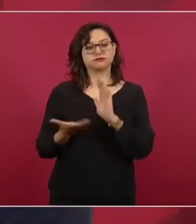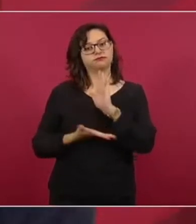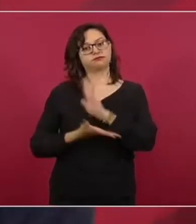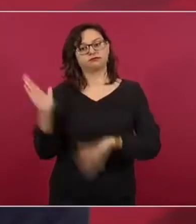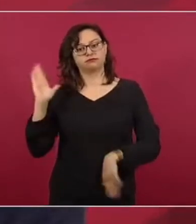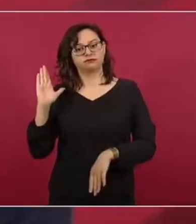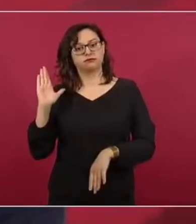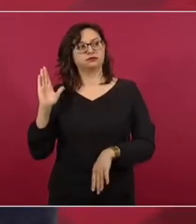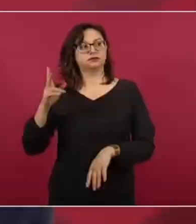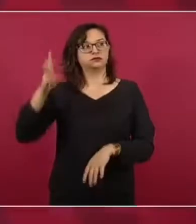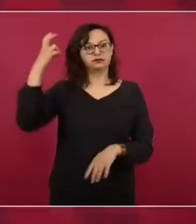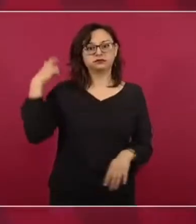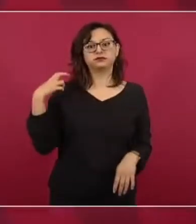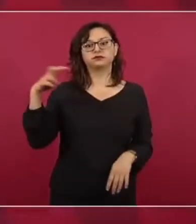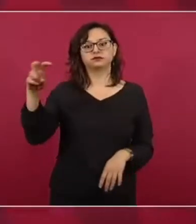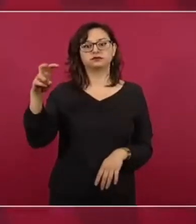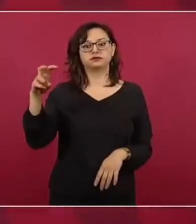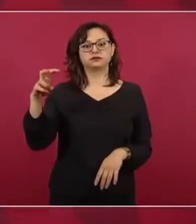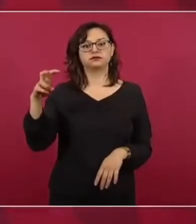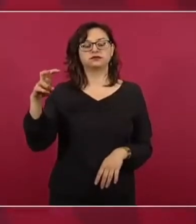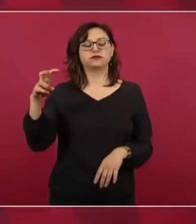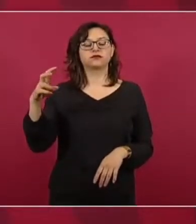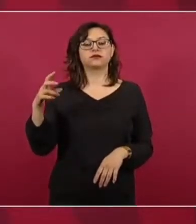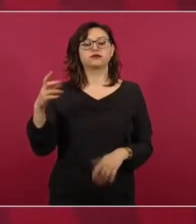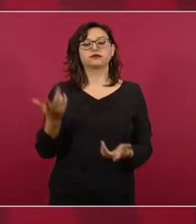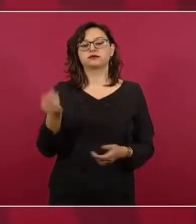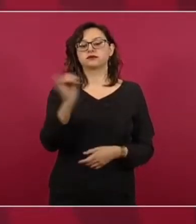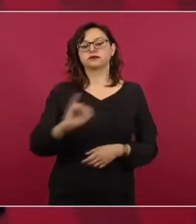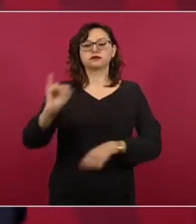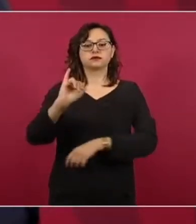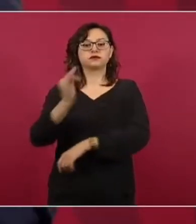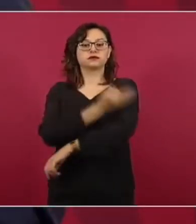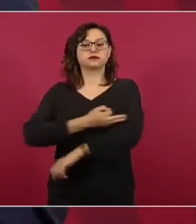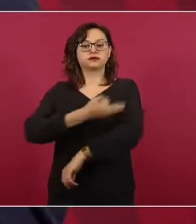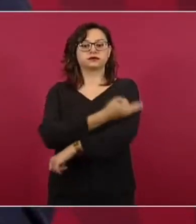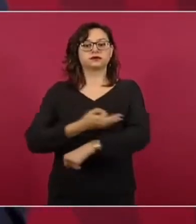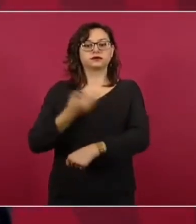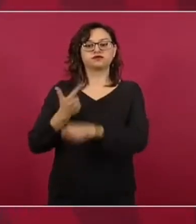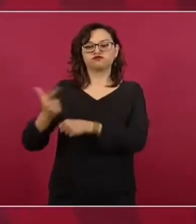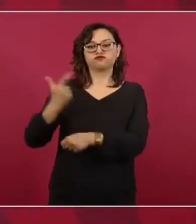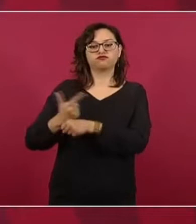salimos a la gira, vamos a estar en la tarde en Guatemala,